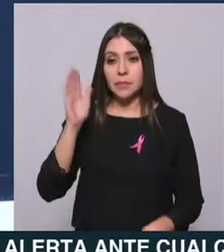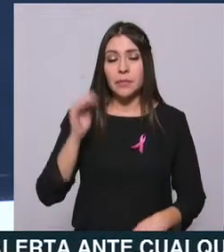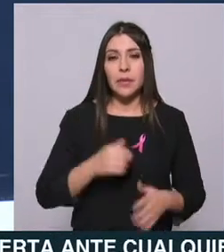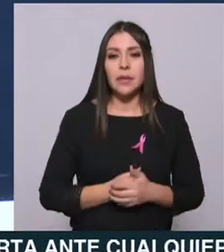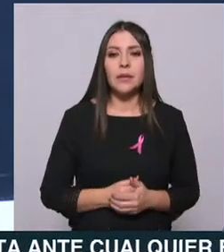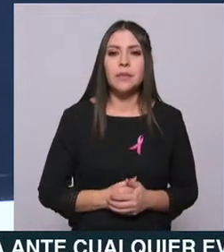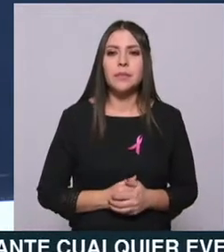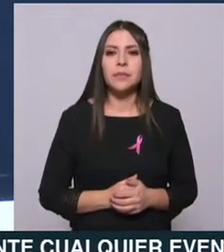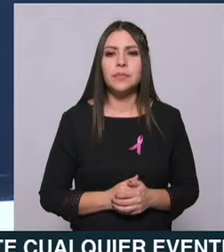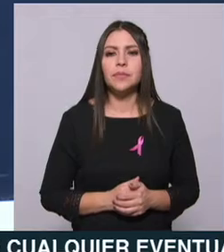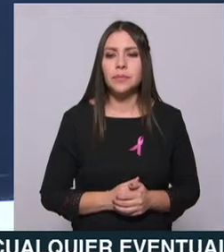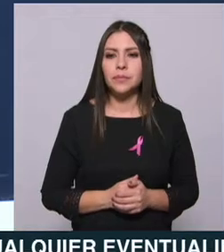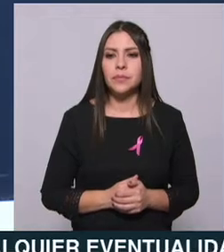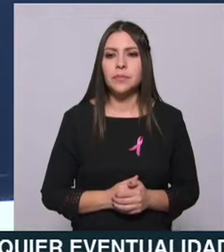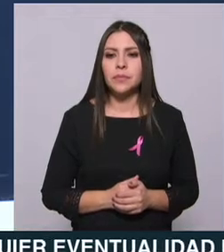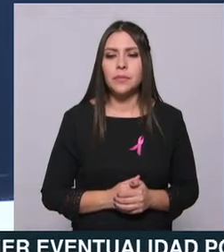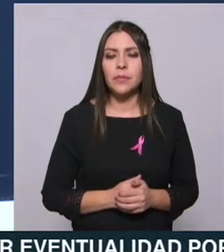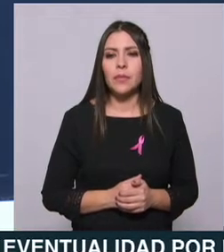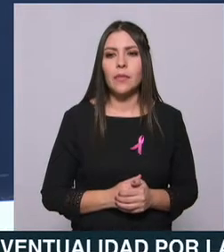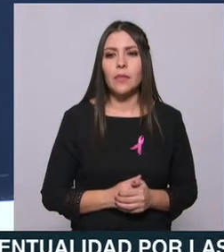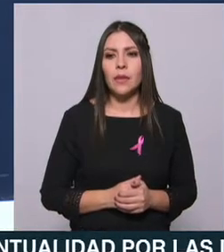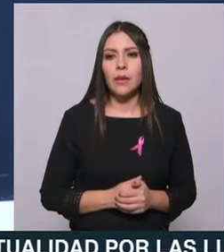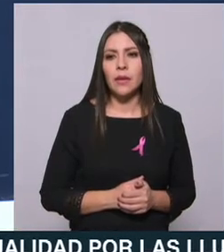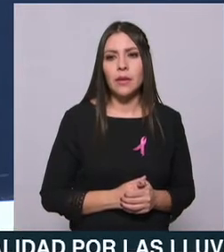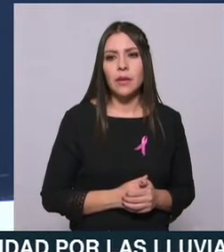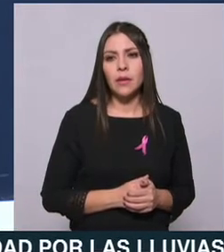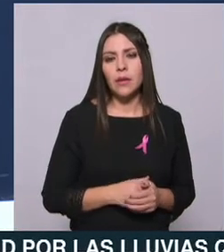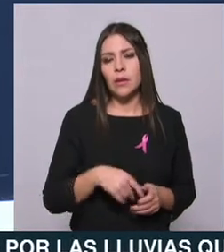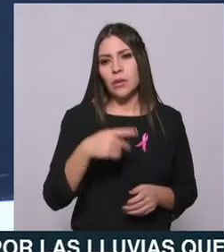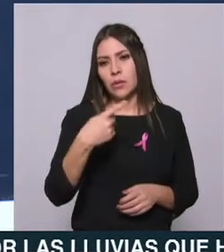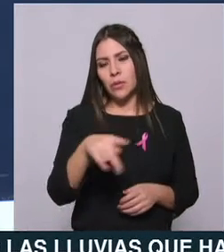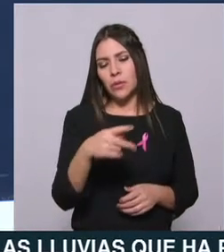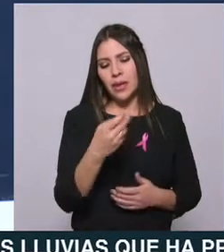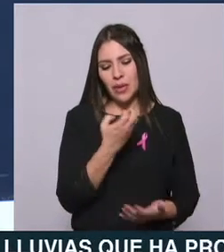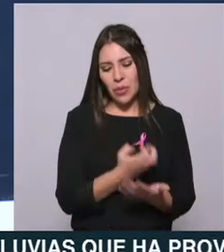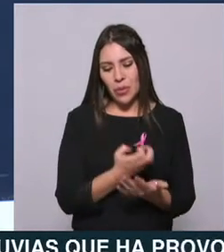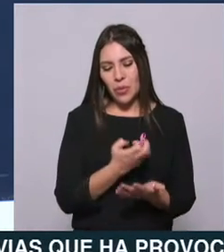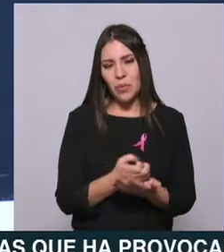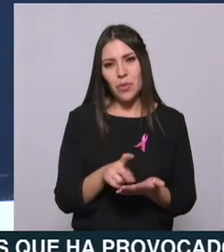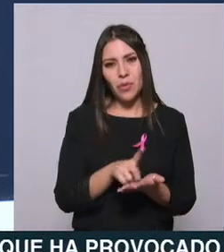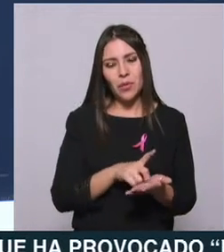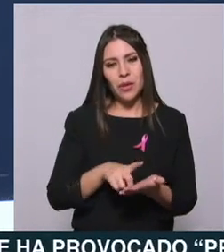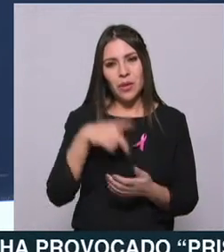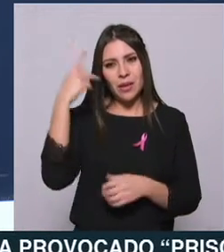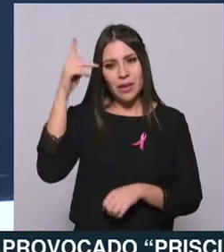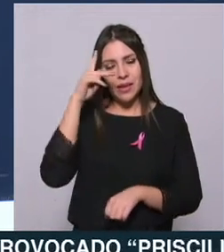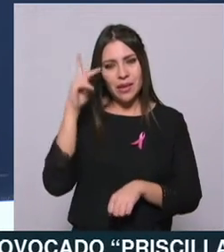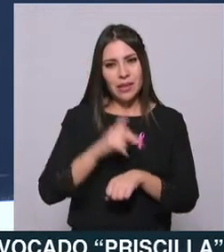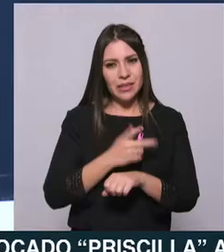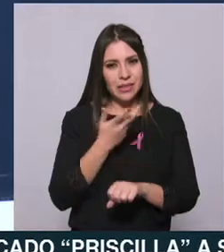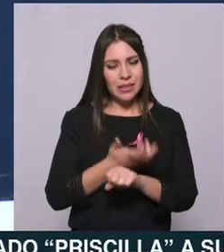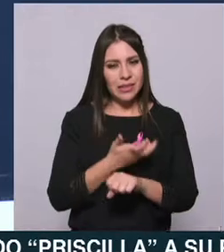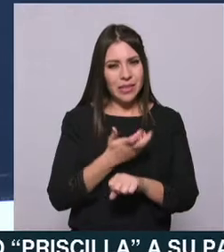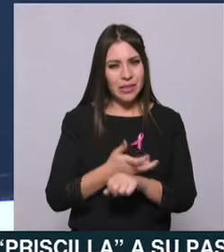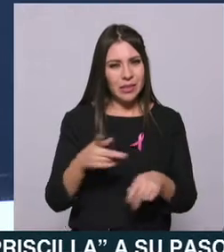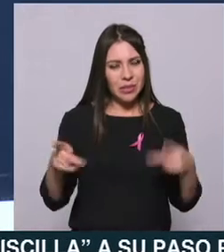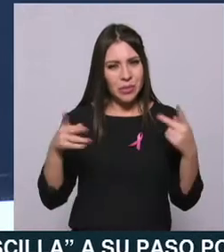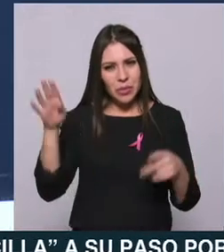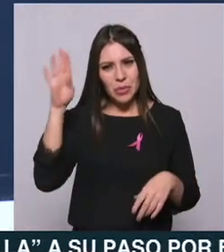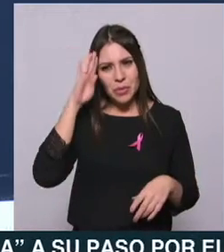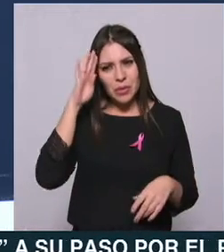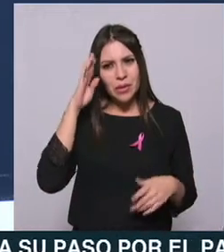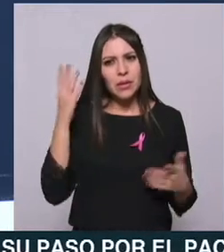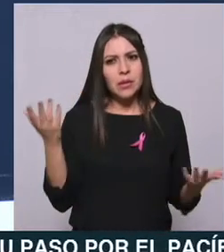la dimensión económica del mercado de la droga en Estados Unidos es enorme, ¿qué tan